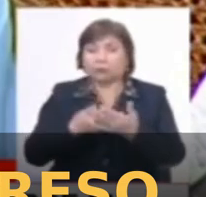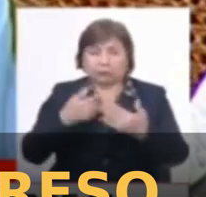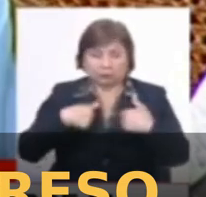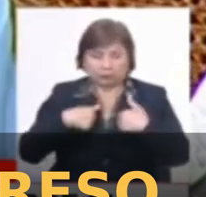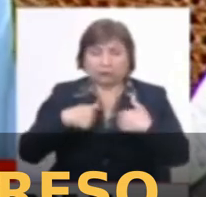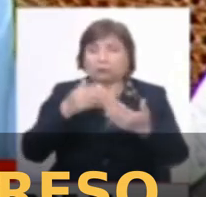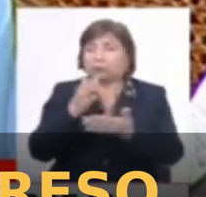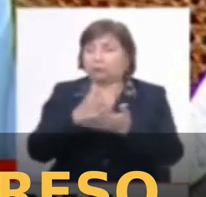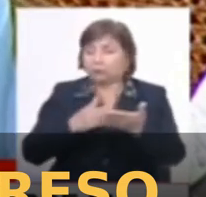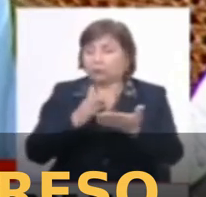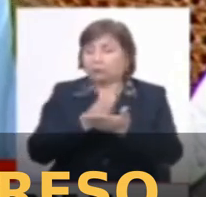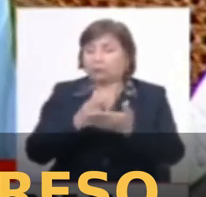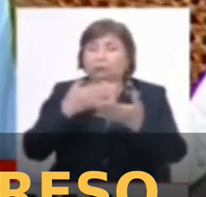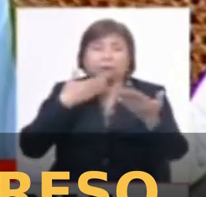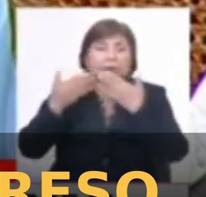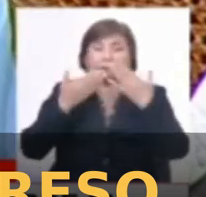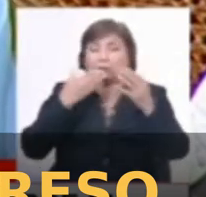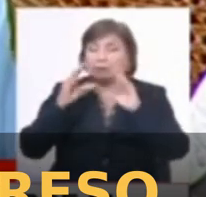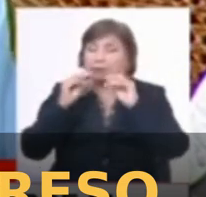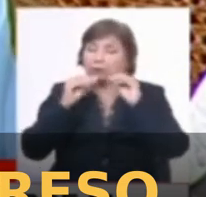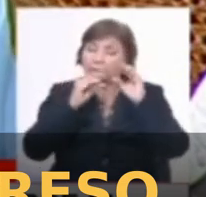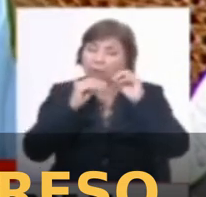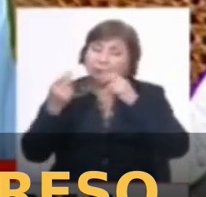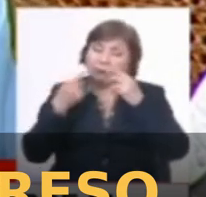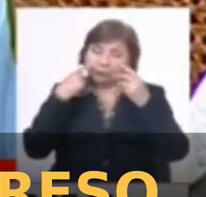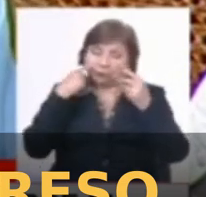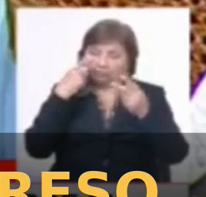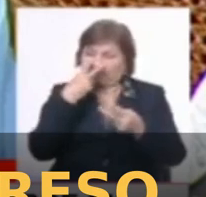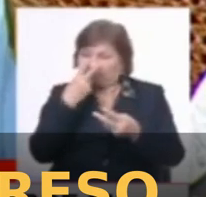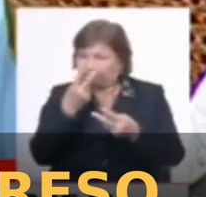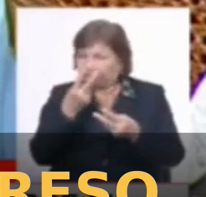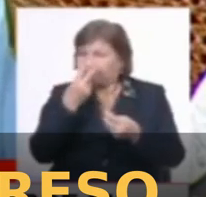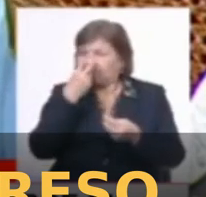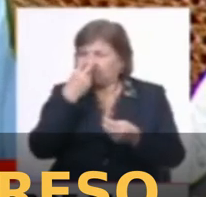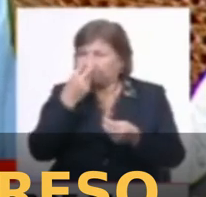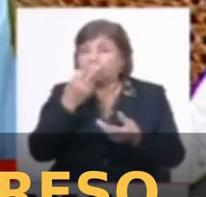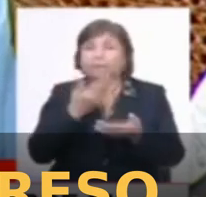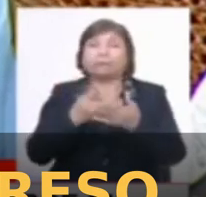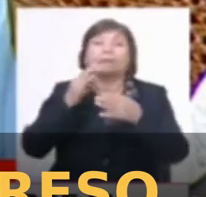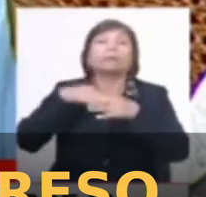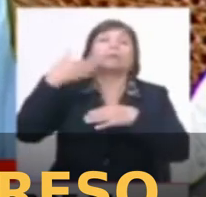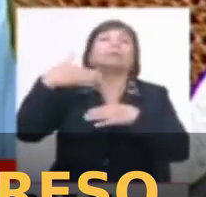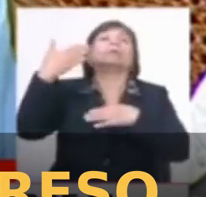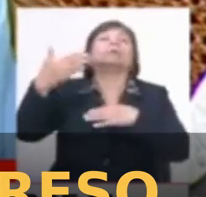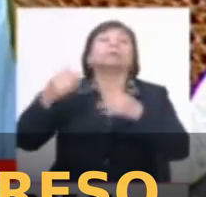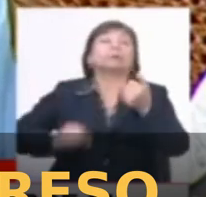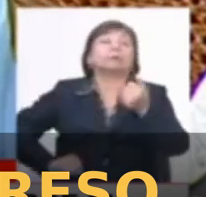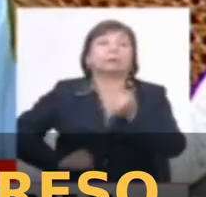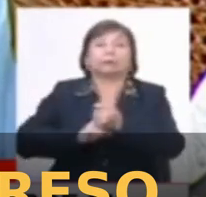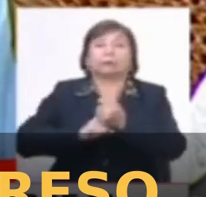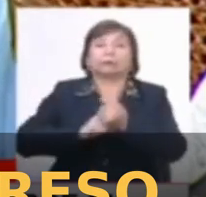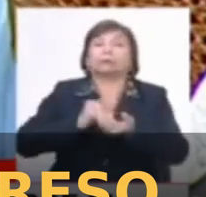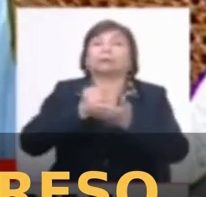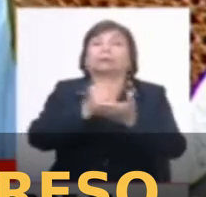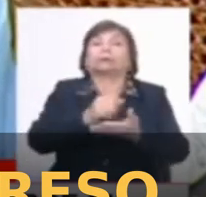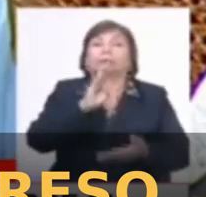la que soy partícipe fue parte de una conversación en la que fui testigo y obviamente posterior en el apoyo que le he dado a Bruna Pacheco